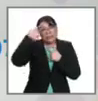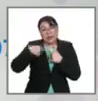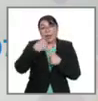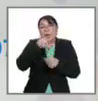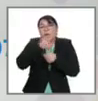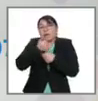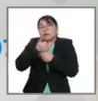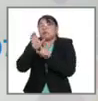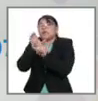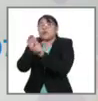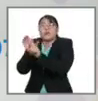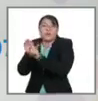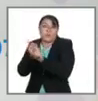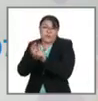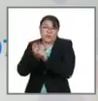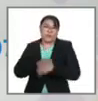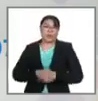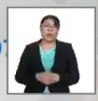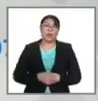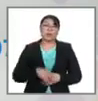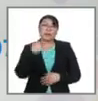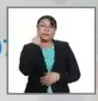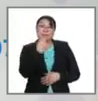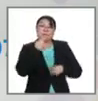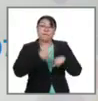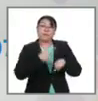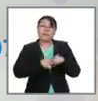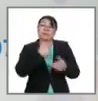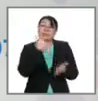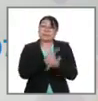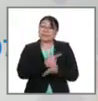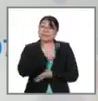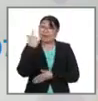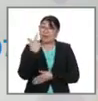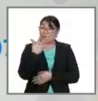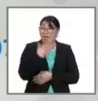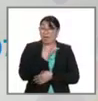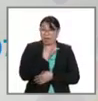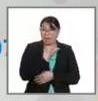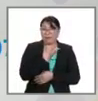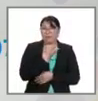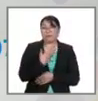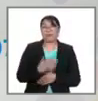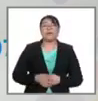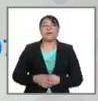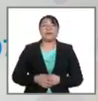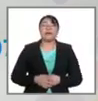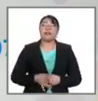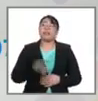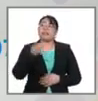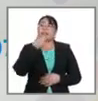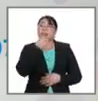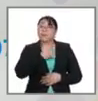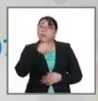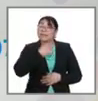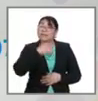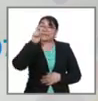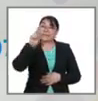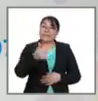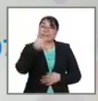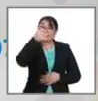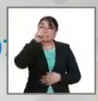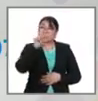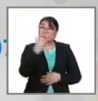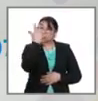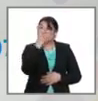de las comorbilidades que están favoreciendo que los pacientes se compliquen y lleguen a fallecer encontramos a la diabetes con el